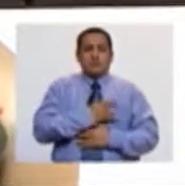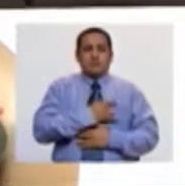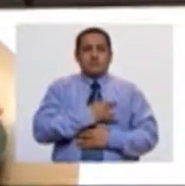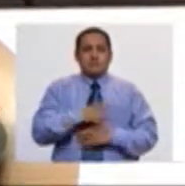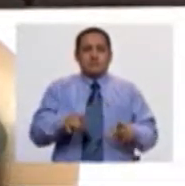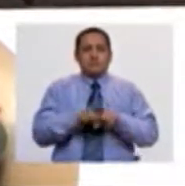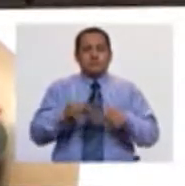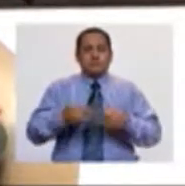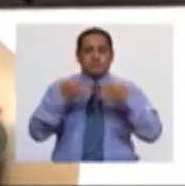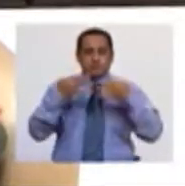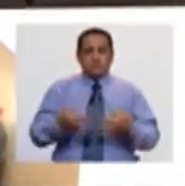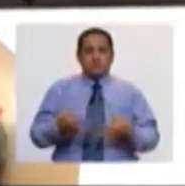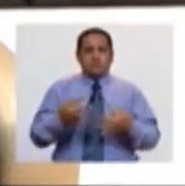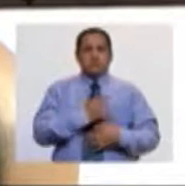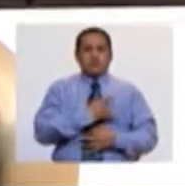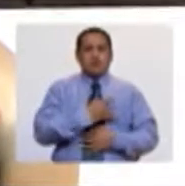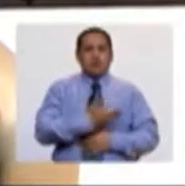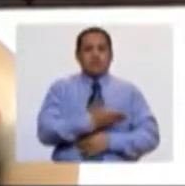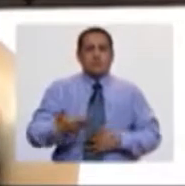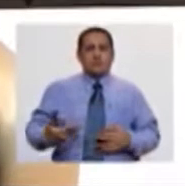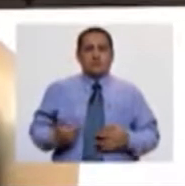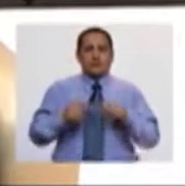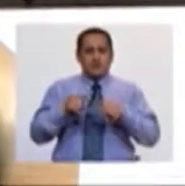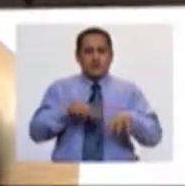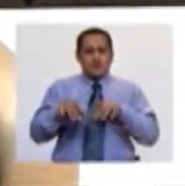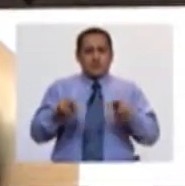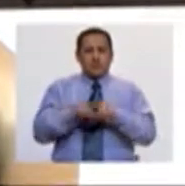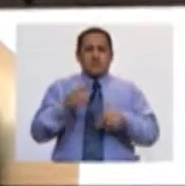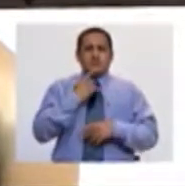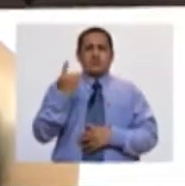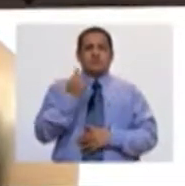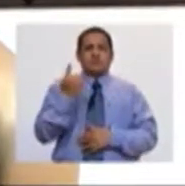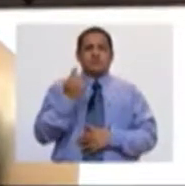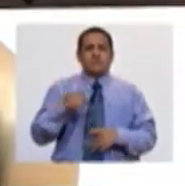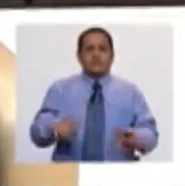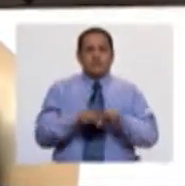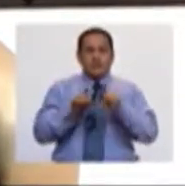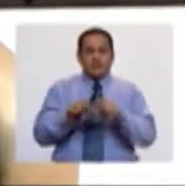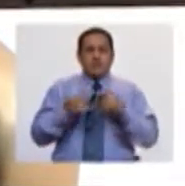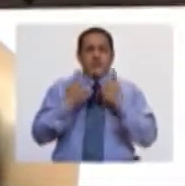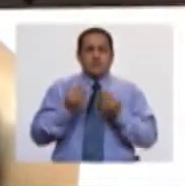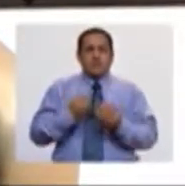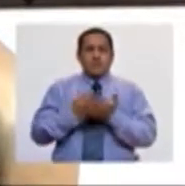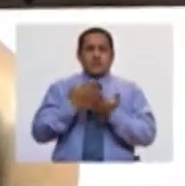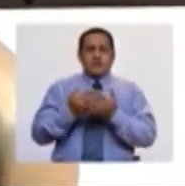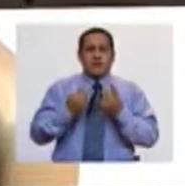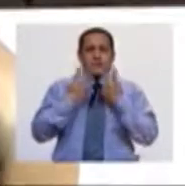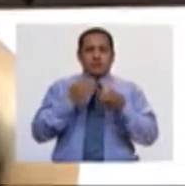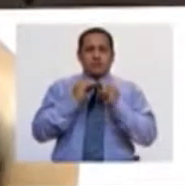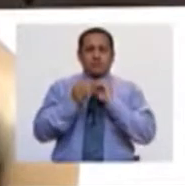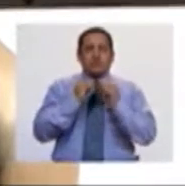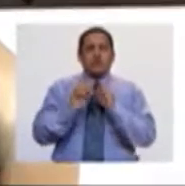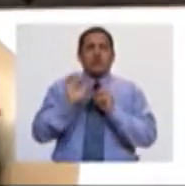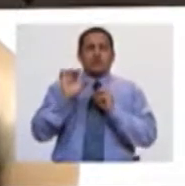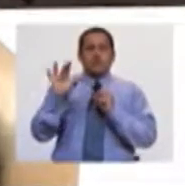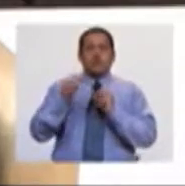del Estado formación universitaria cubierta por el Estado? Eso lo hacen en Estados Unidos, por ejemplo, ¿no? O sea, habría que ver, por eso digo, viendo el